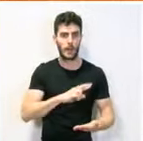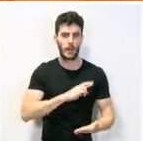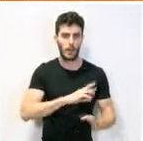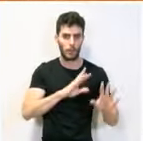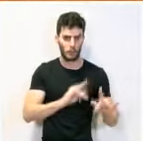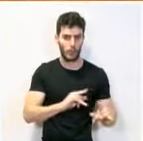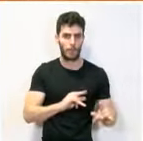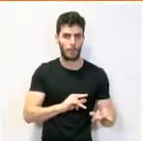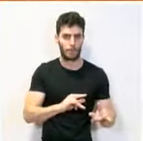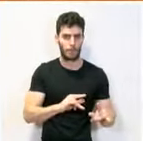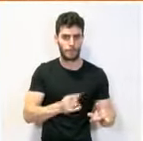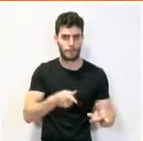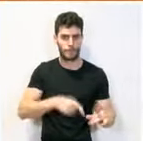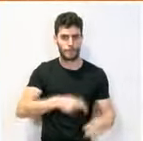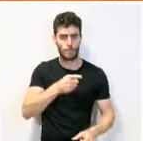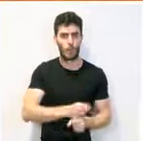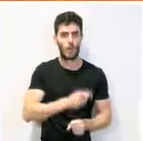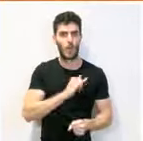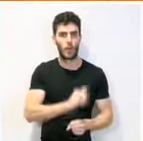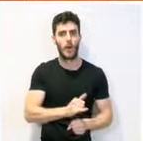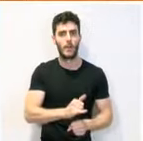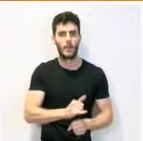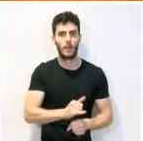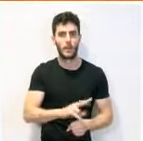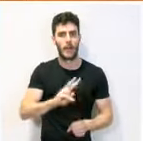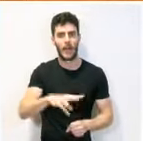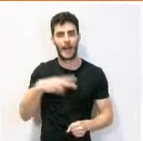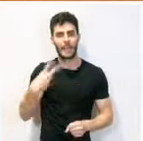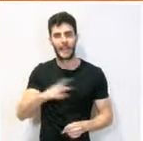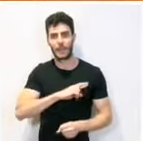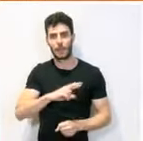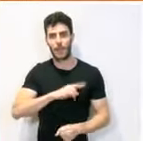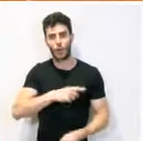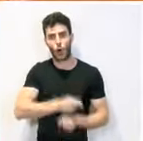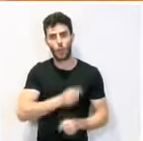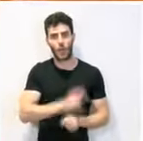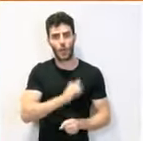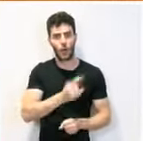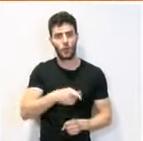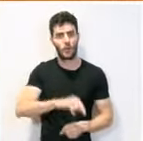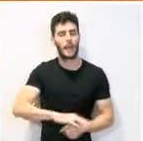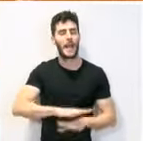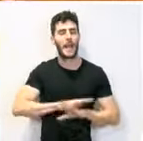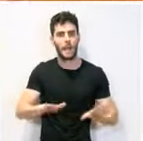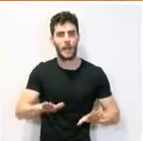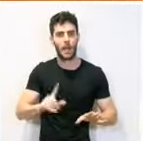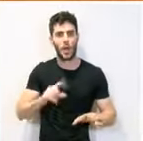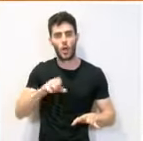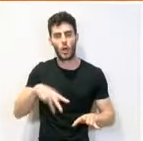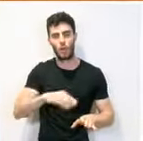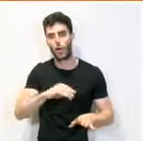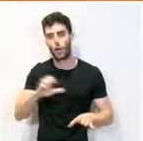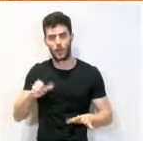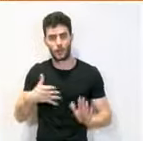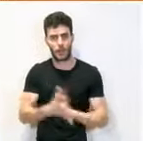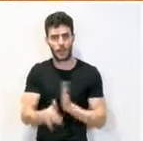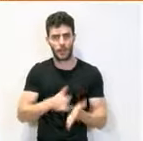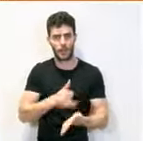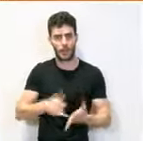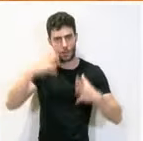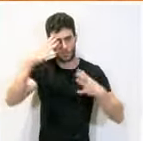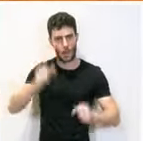que sean, tienen la obligación de impartir la alternativa a la religión o de impartir la nada ahora con la LOMLOE, ¿no? Que no tiene asignatura